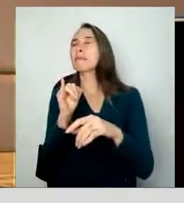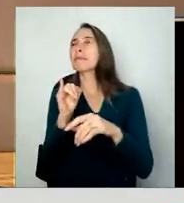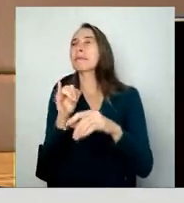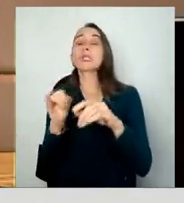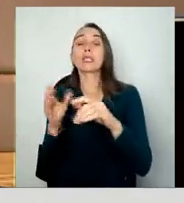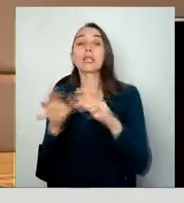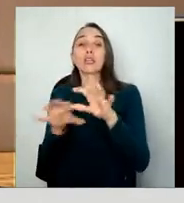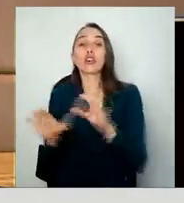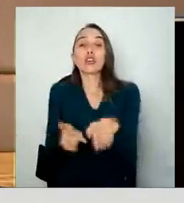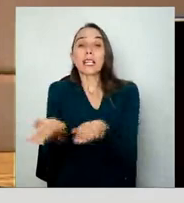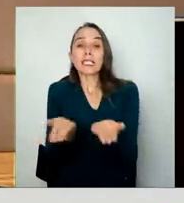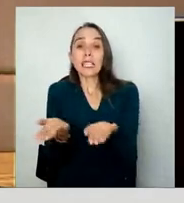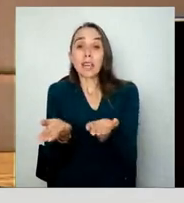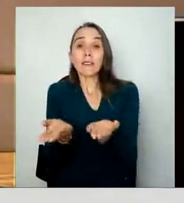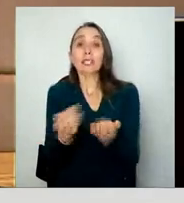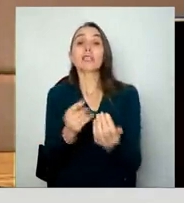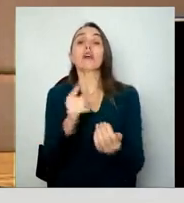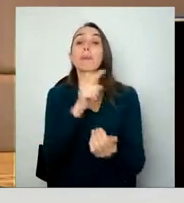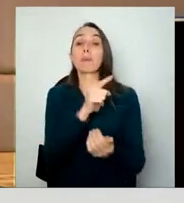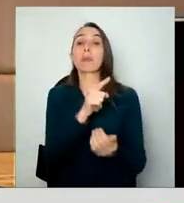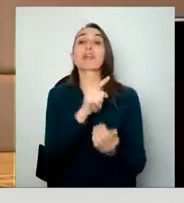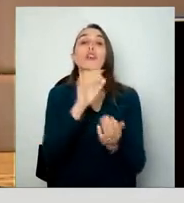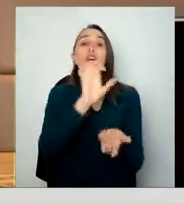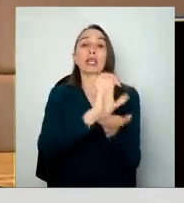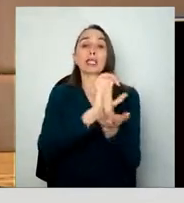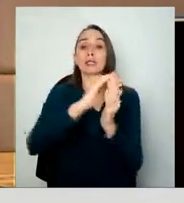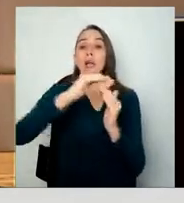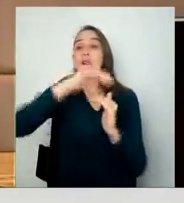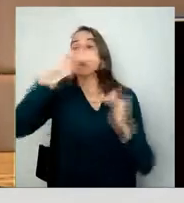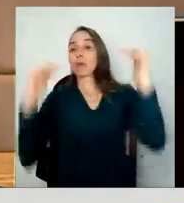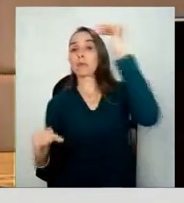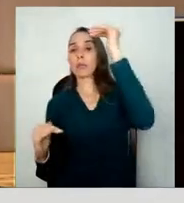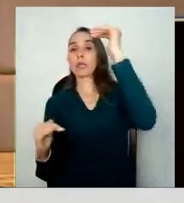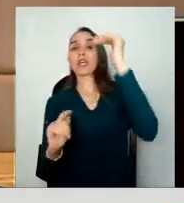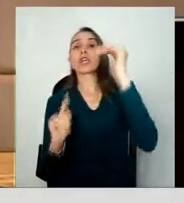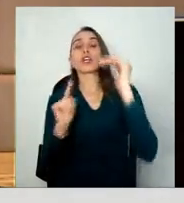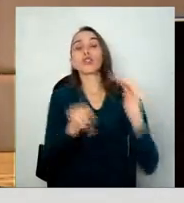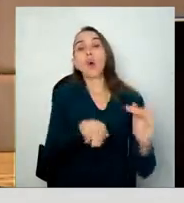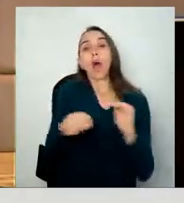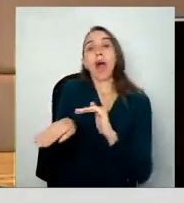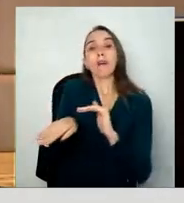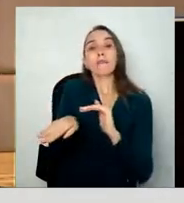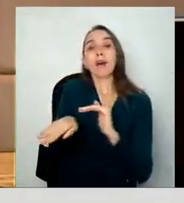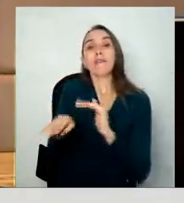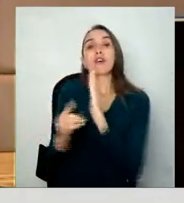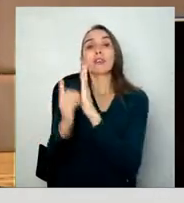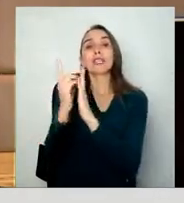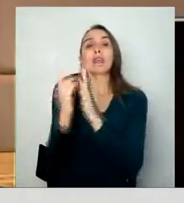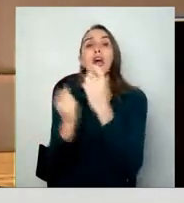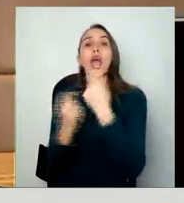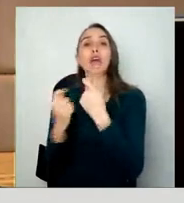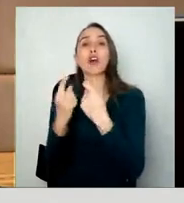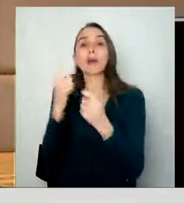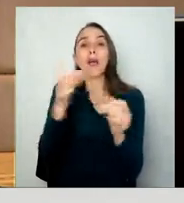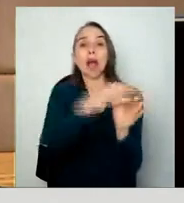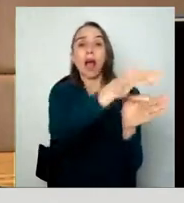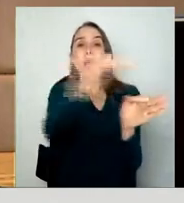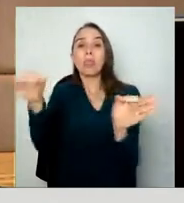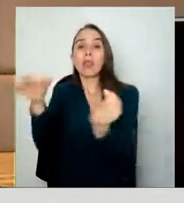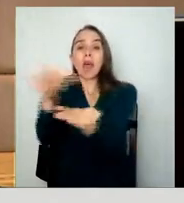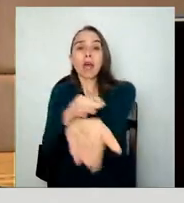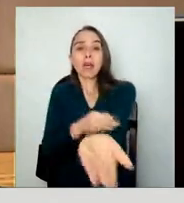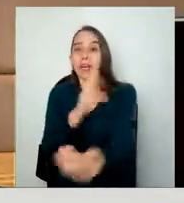las inequidades y no apuestas por el desarrollo de la economía local con situaciones que llegan a ser ridículas por ejemplo